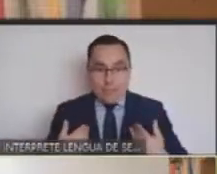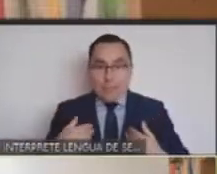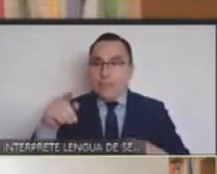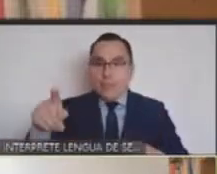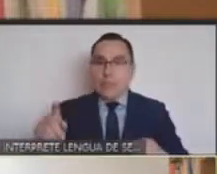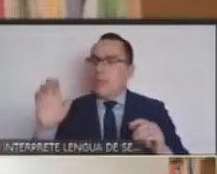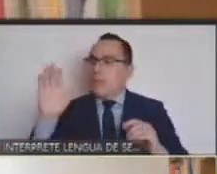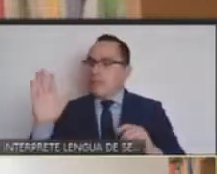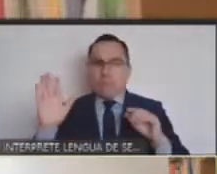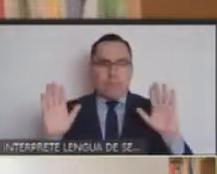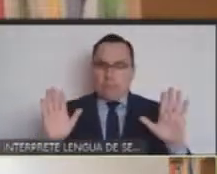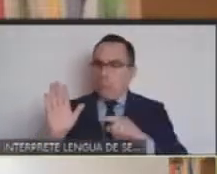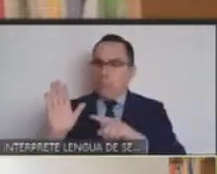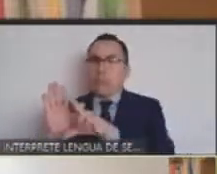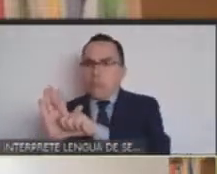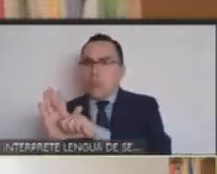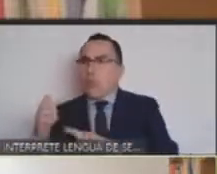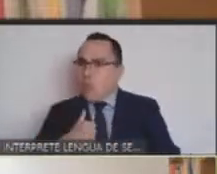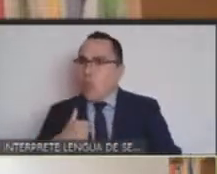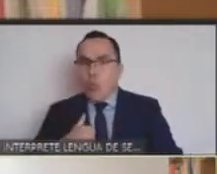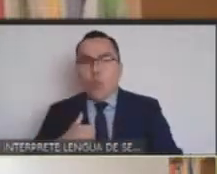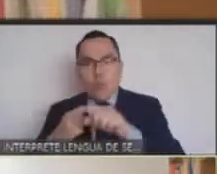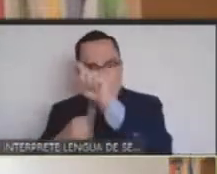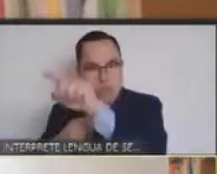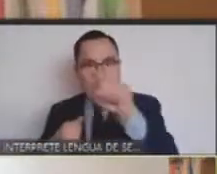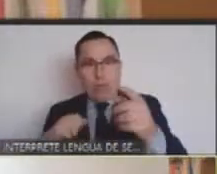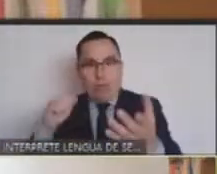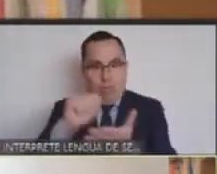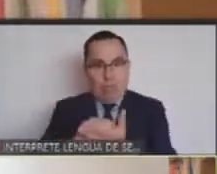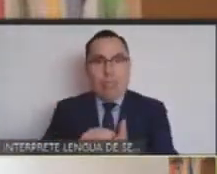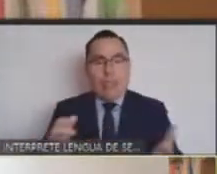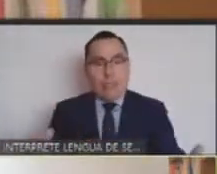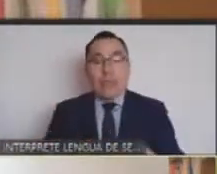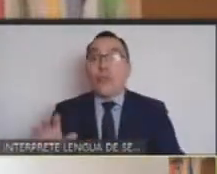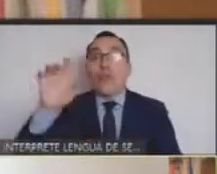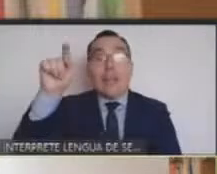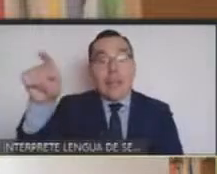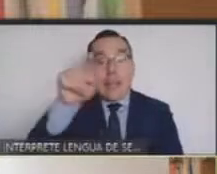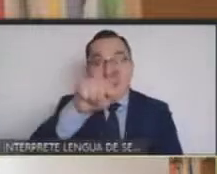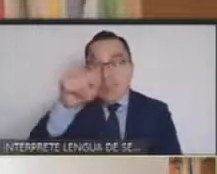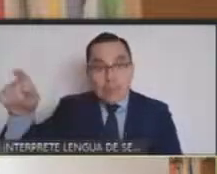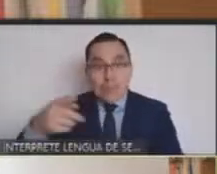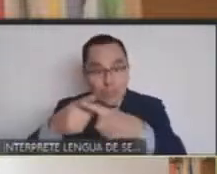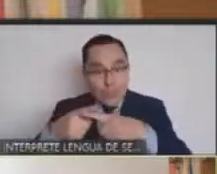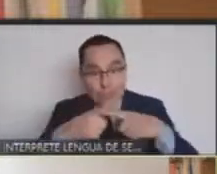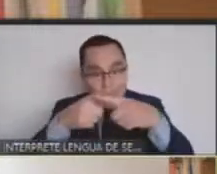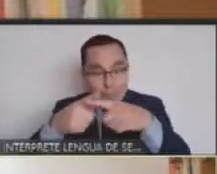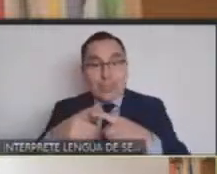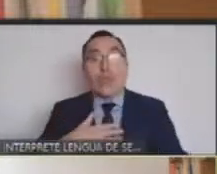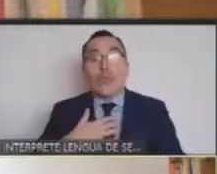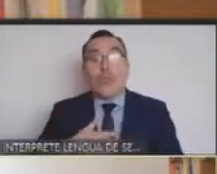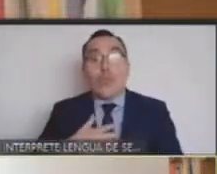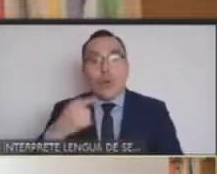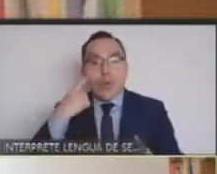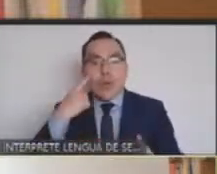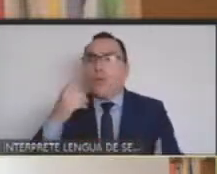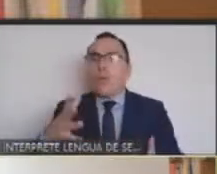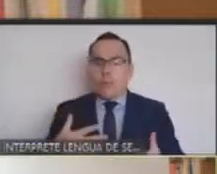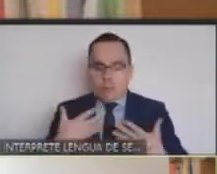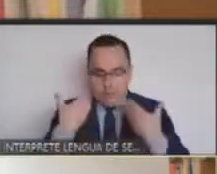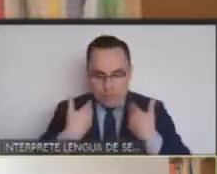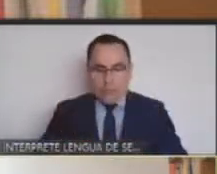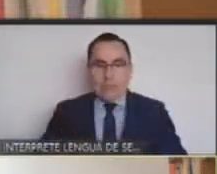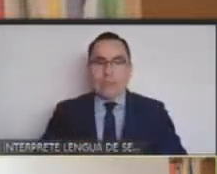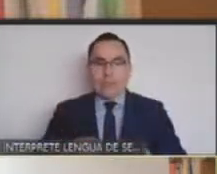legislación vigente. Pero naturalmente también le interesa a la sociedad vigilar la legitimidad de ejercicio de la